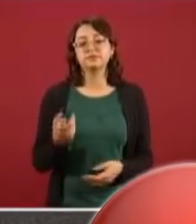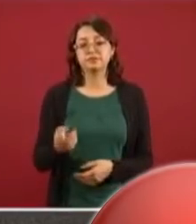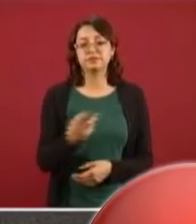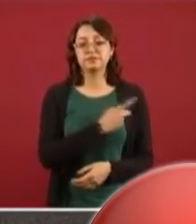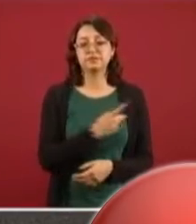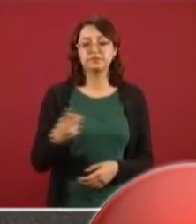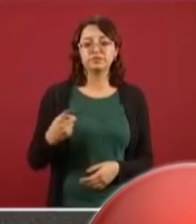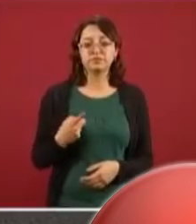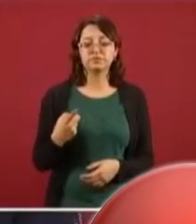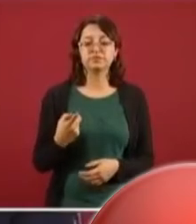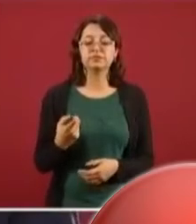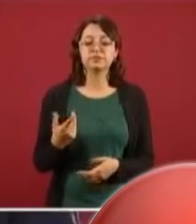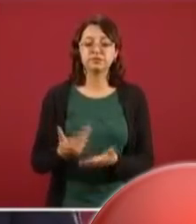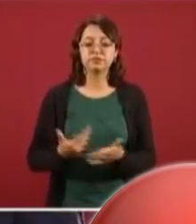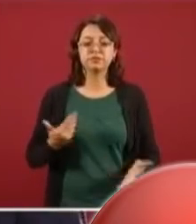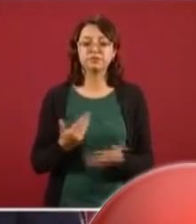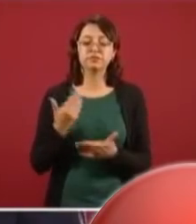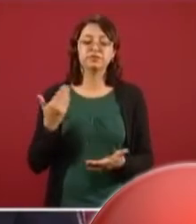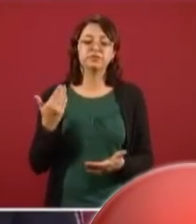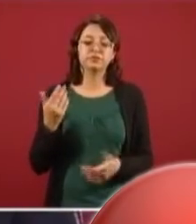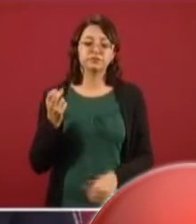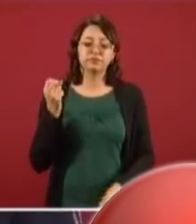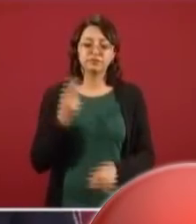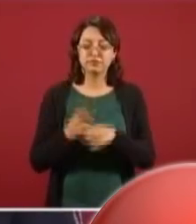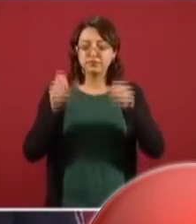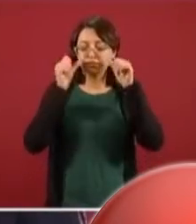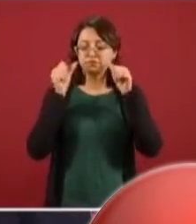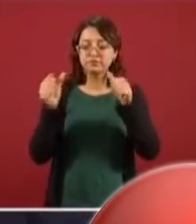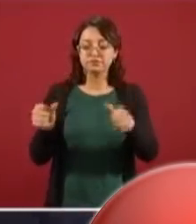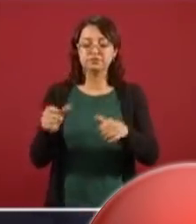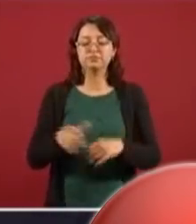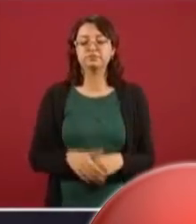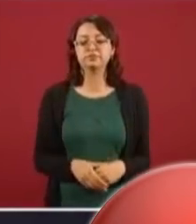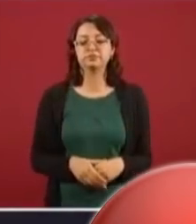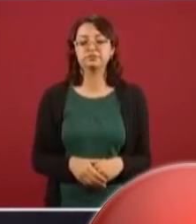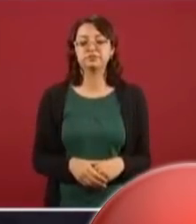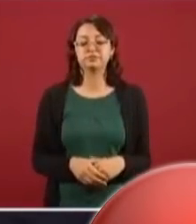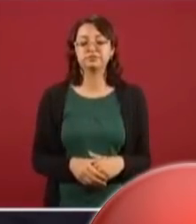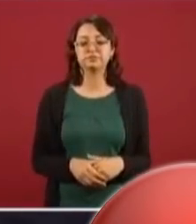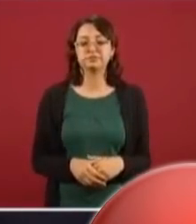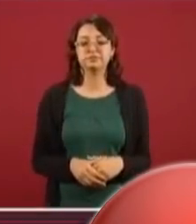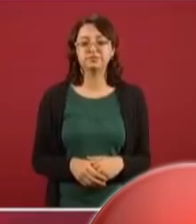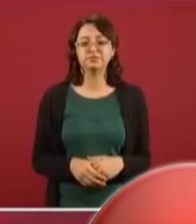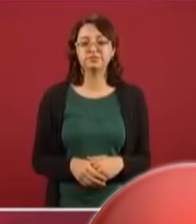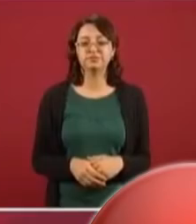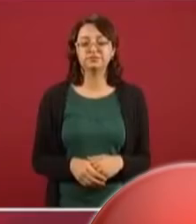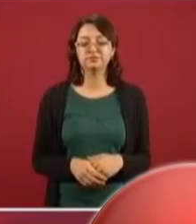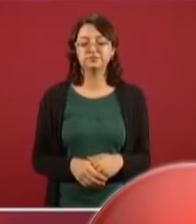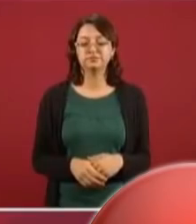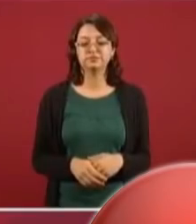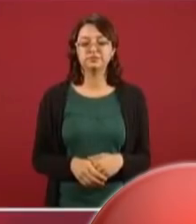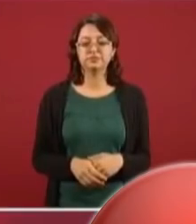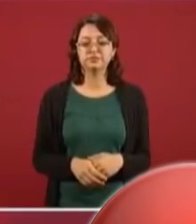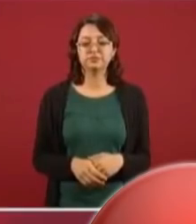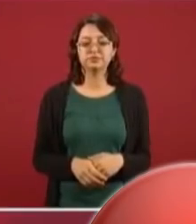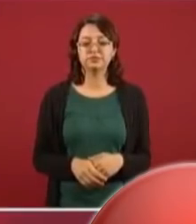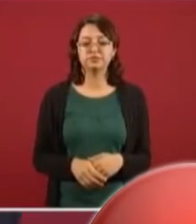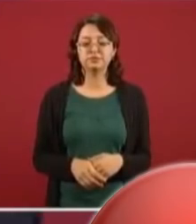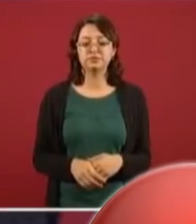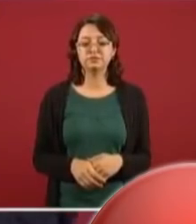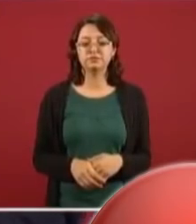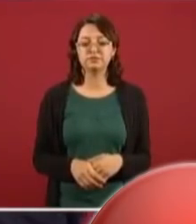debemos de tener en cuenta, porque eso, pues, es bien, se hace